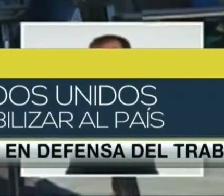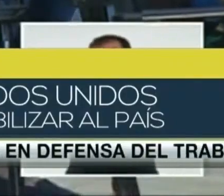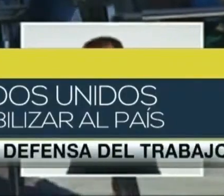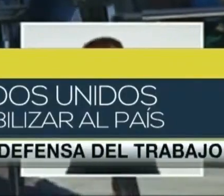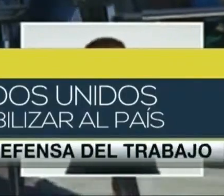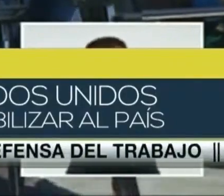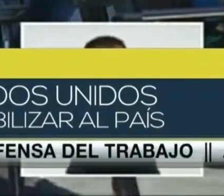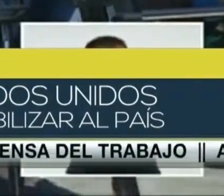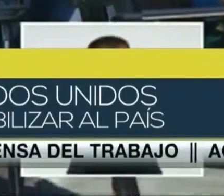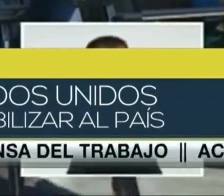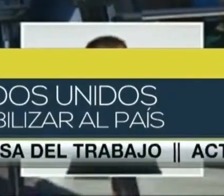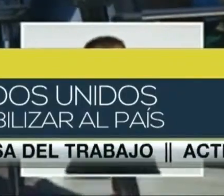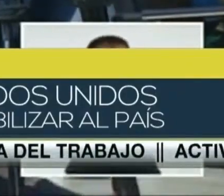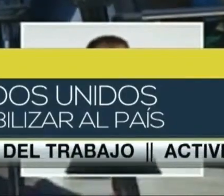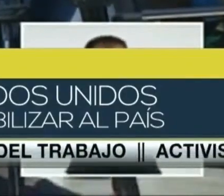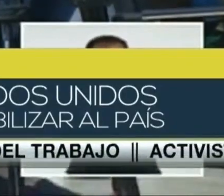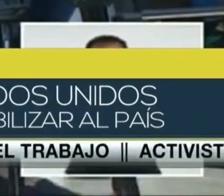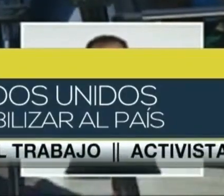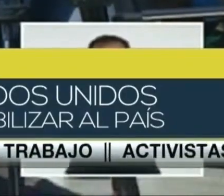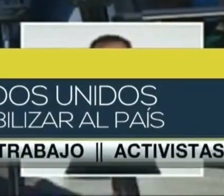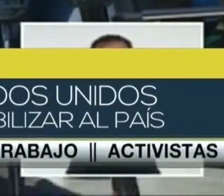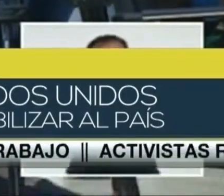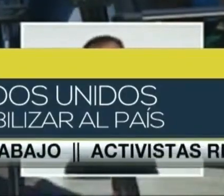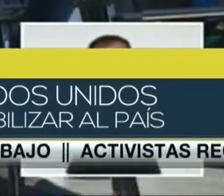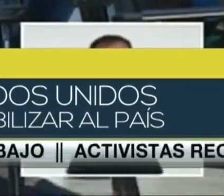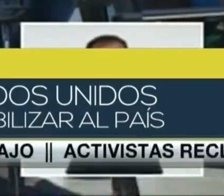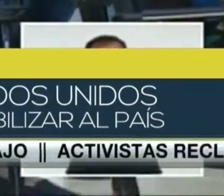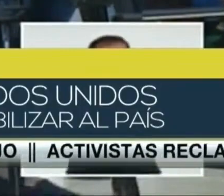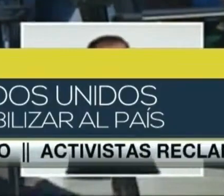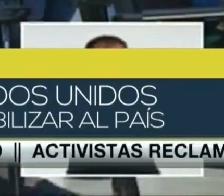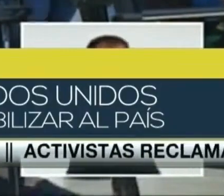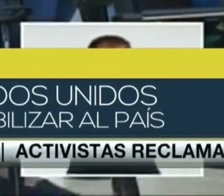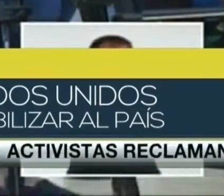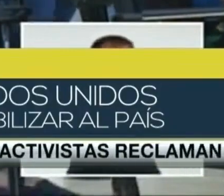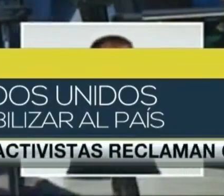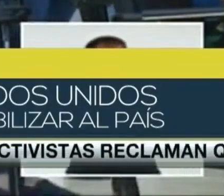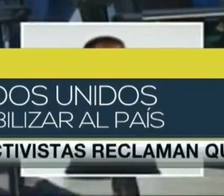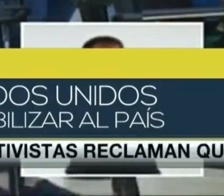cálculo estimado por parte de las autoridades. ¿Algún cálculo estimado